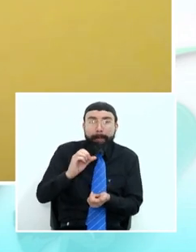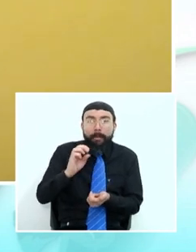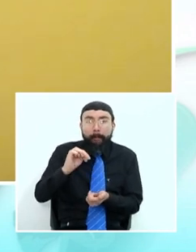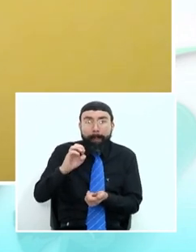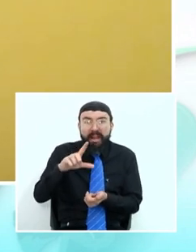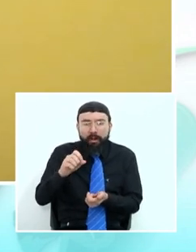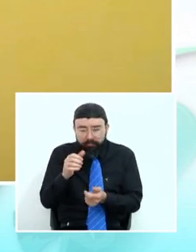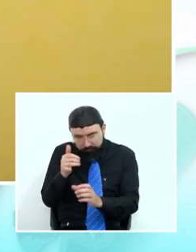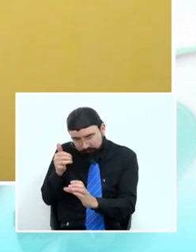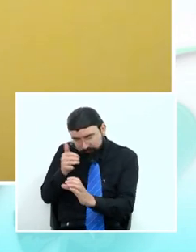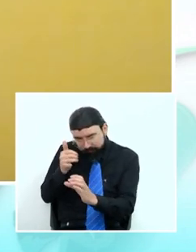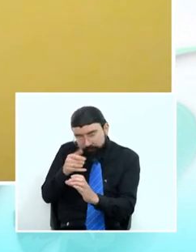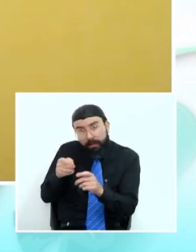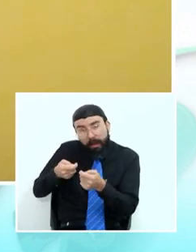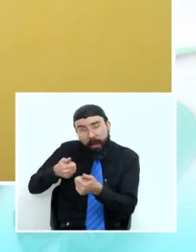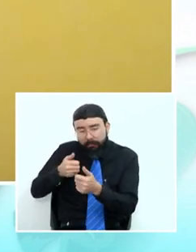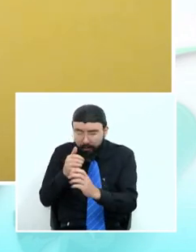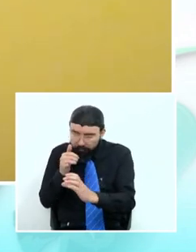ha demostrado